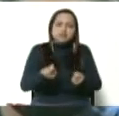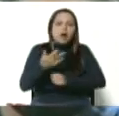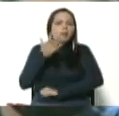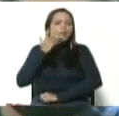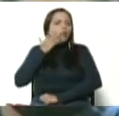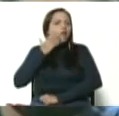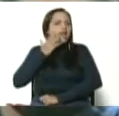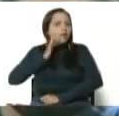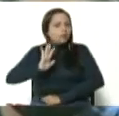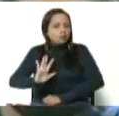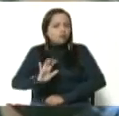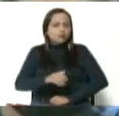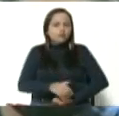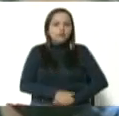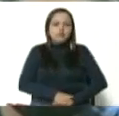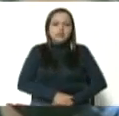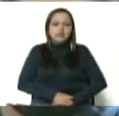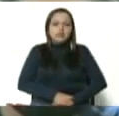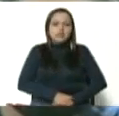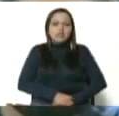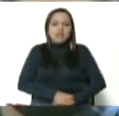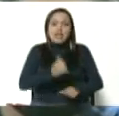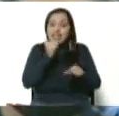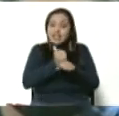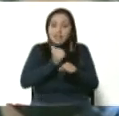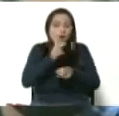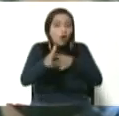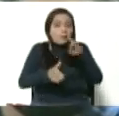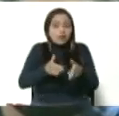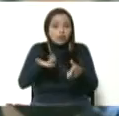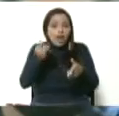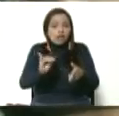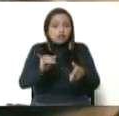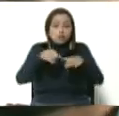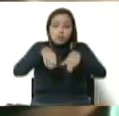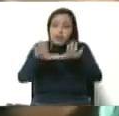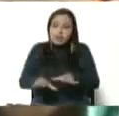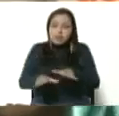ejemplo, las obras del metro están todas paralizadas.